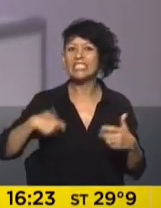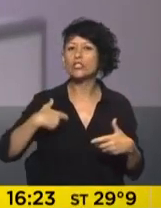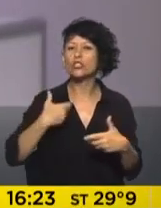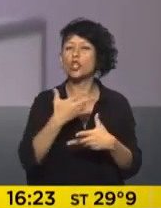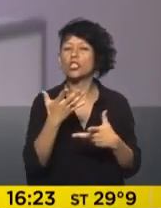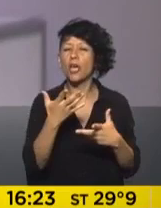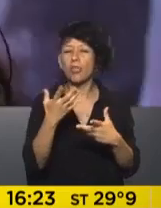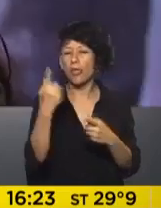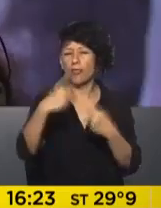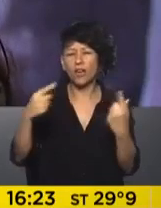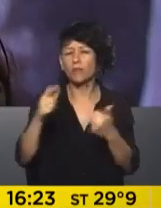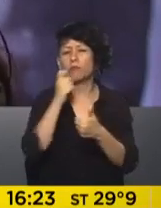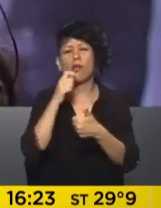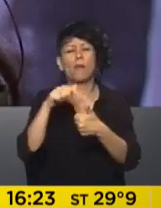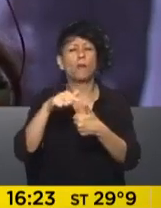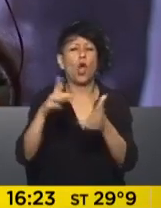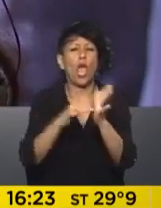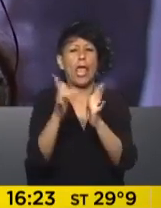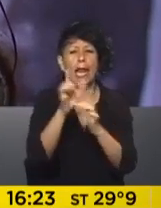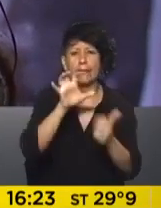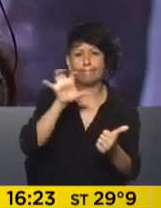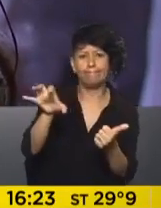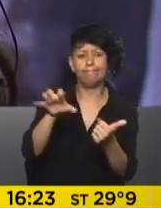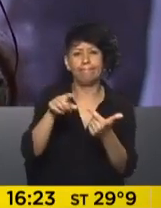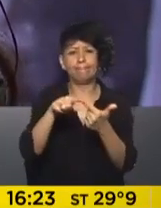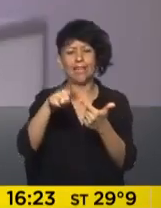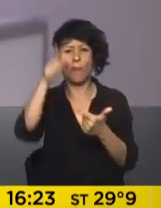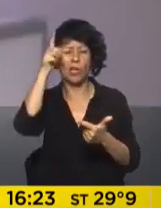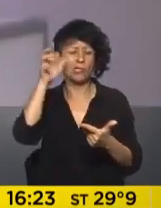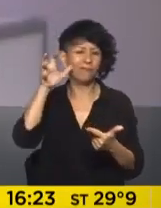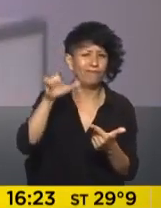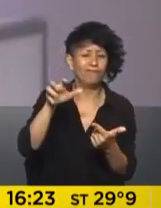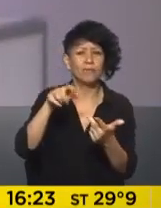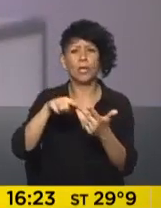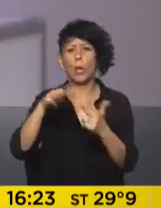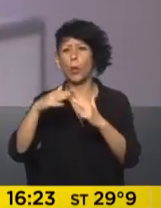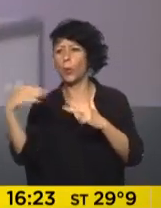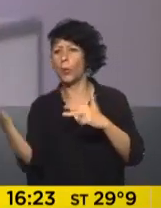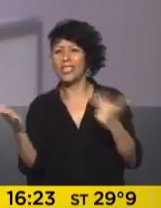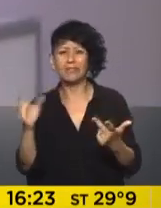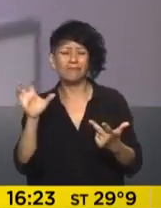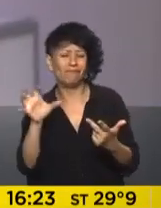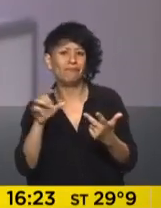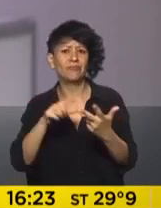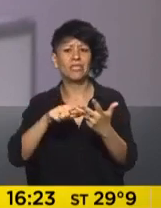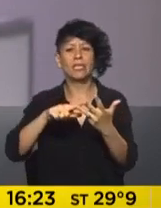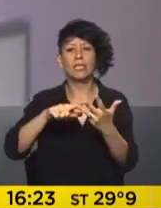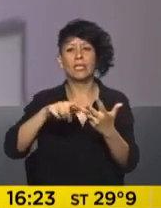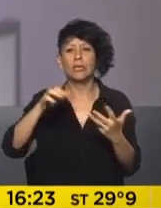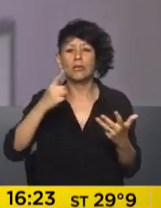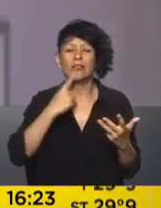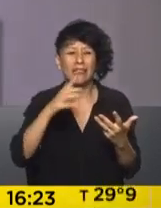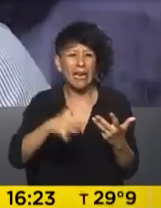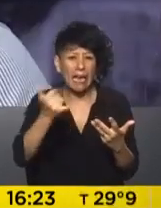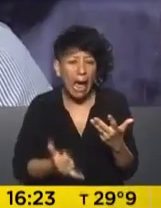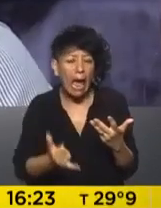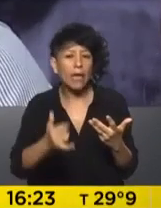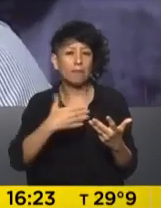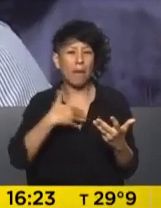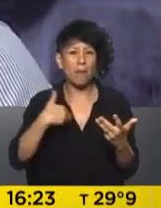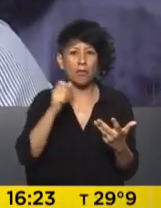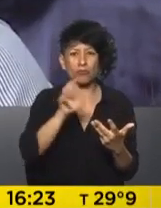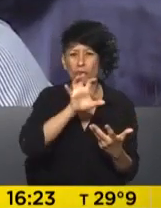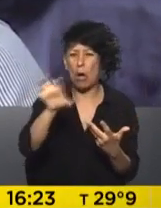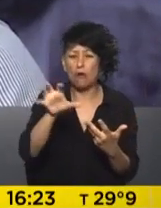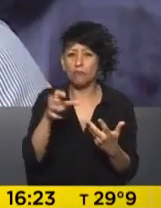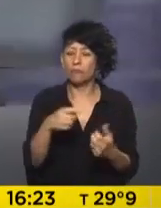de iglesia, policía, los vecinos, la mamá del niño, es fuerte y de un exterior